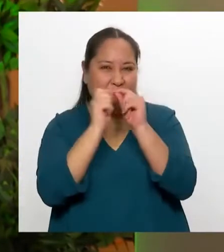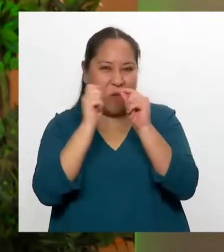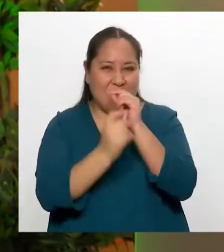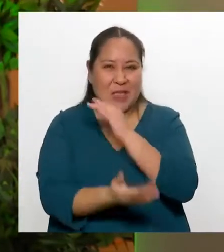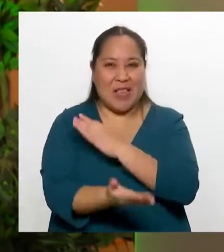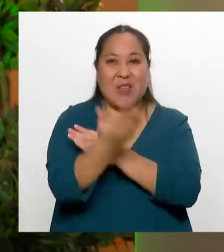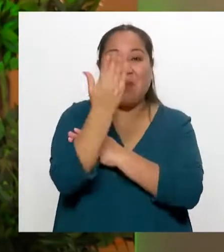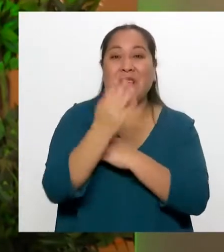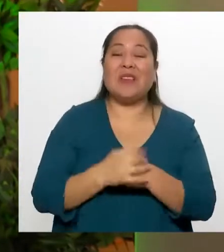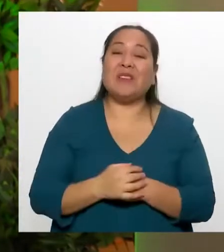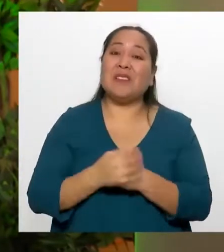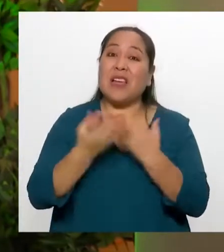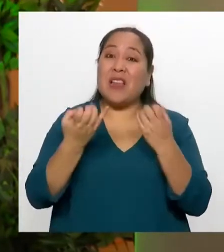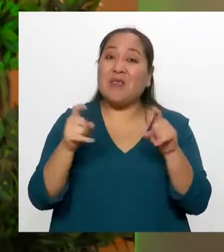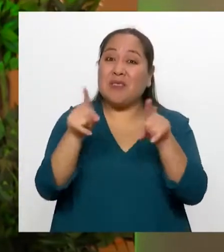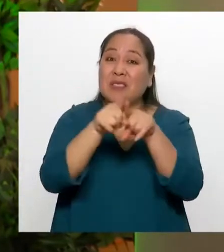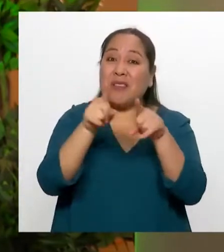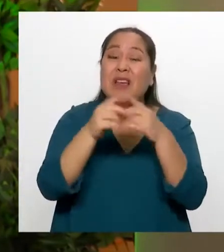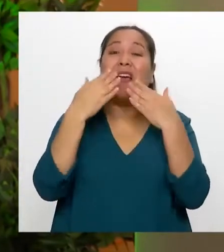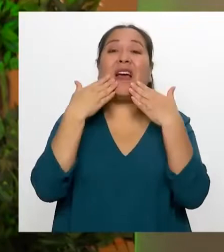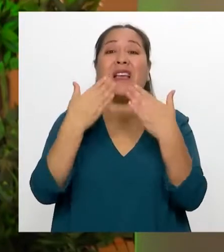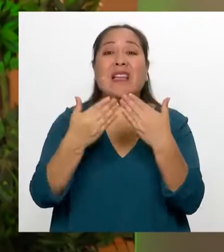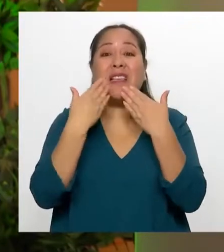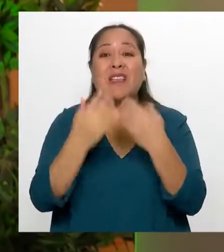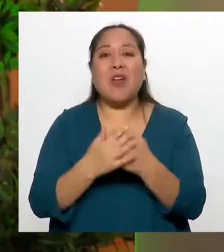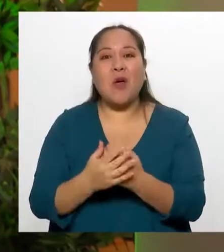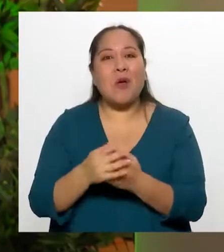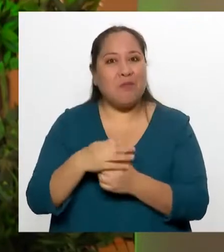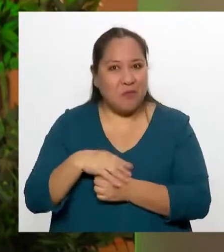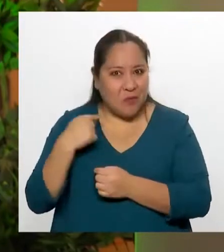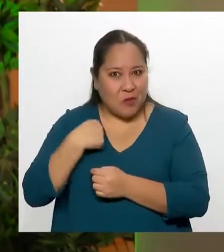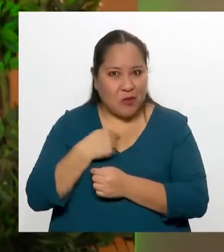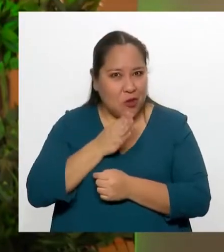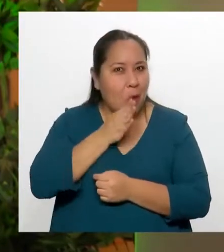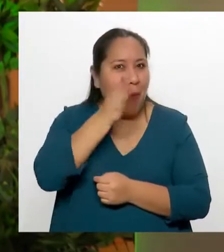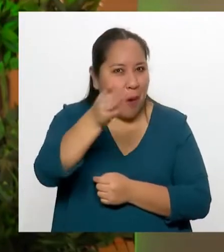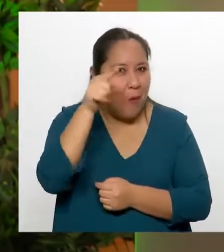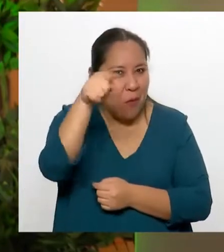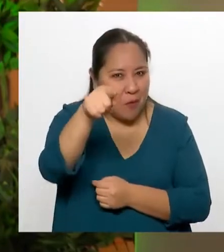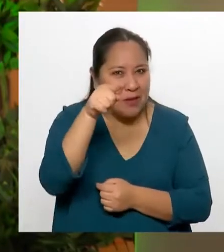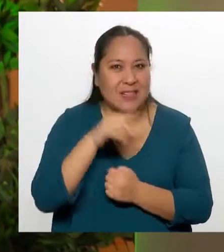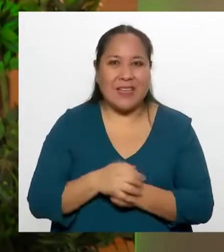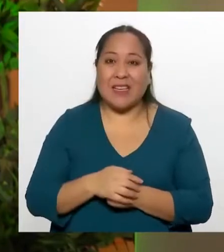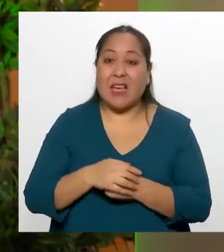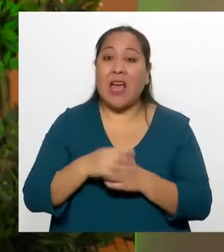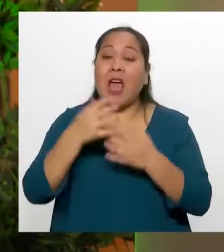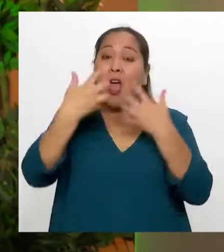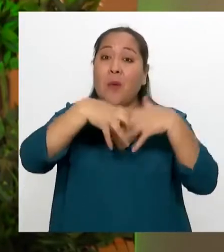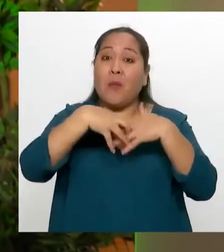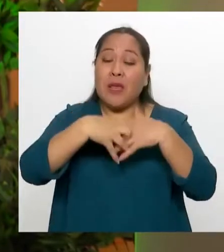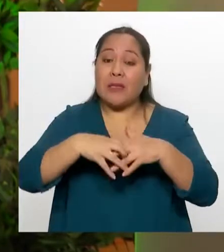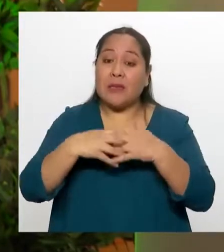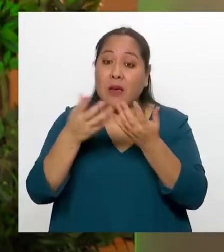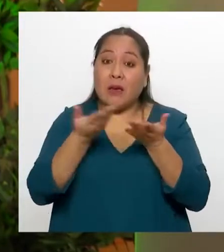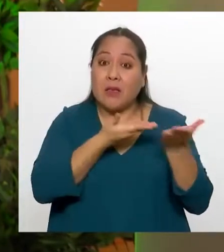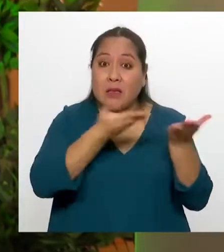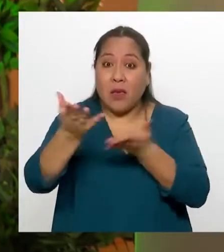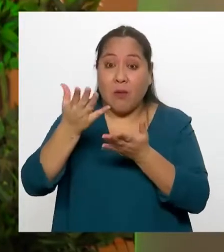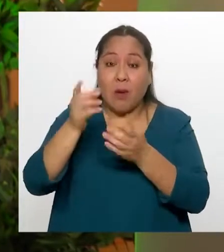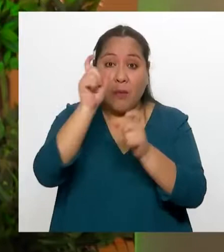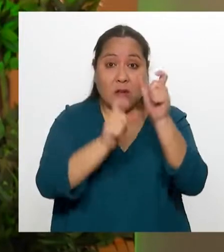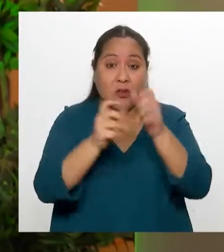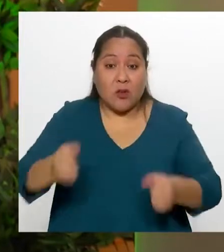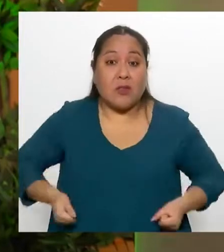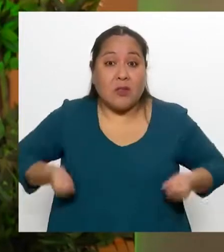a las 9:00 de la mañana. Queremos también agradecer a Vamos por Ti, una empresa que transporta a personas